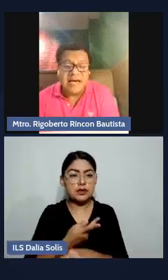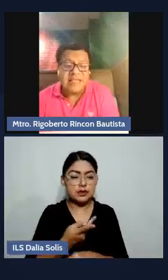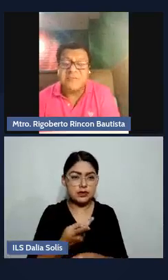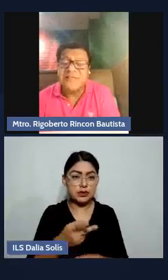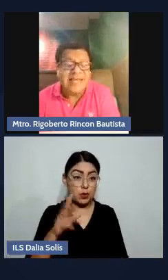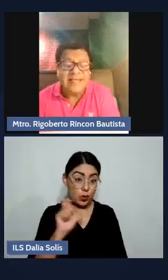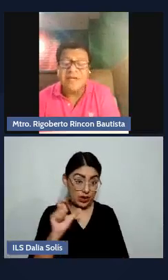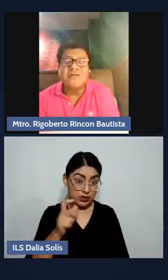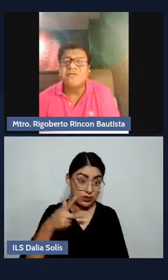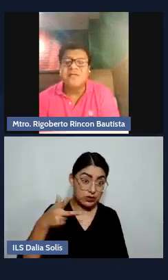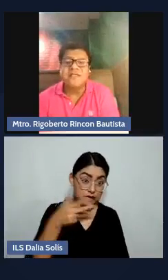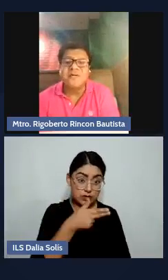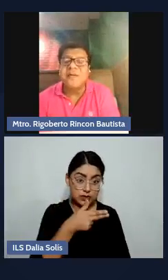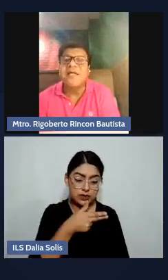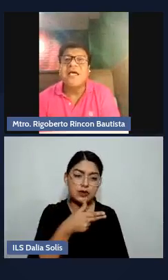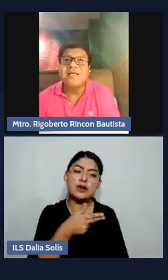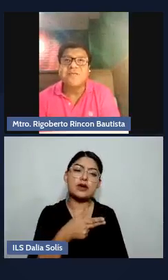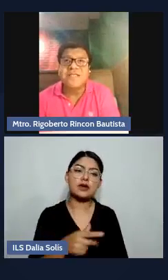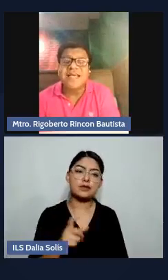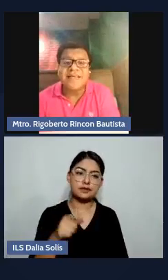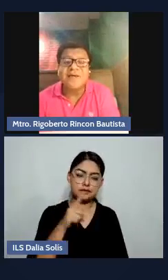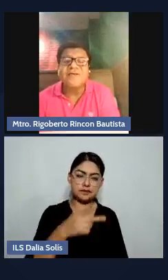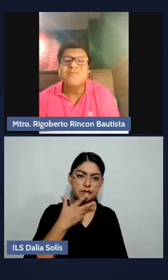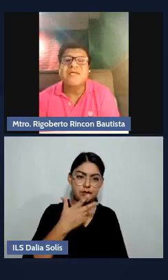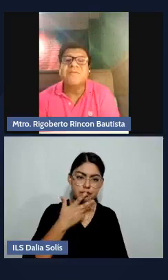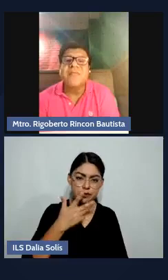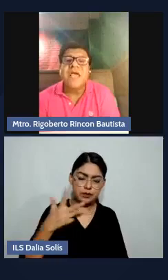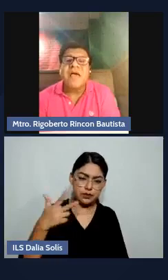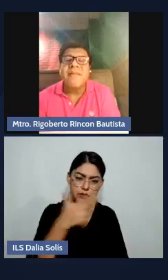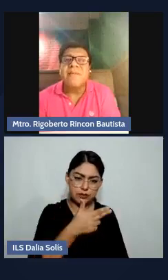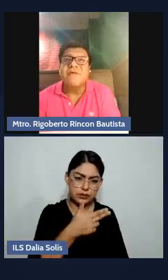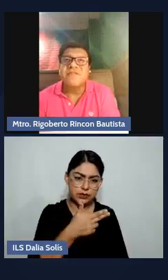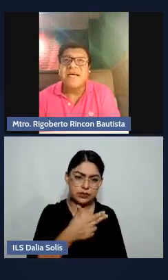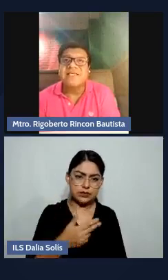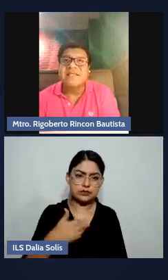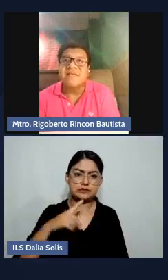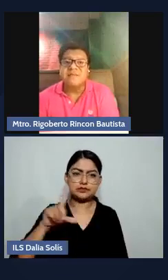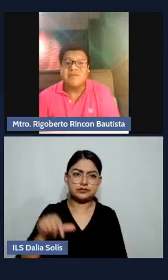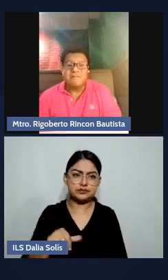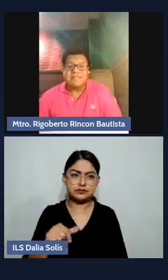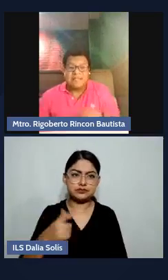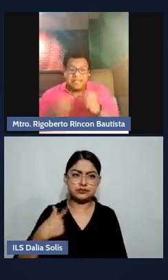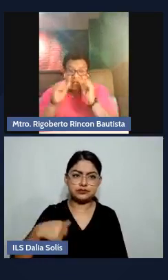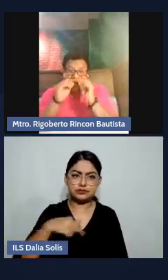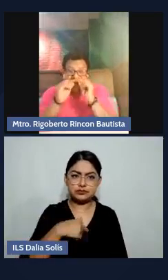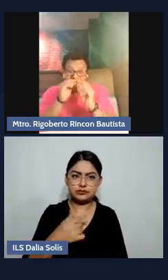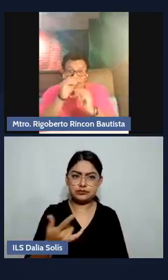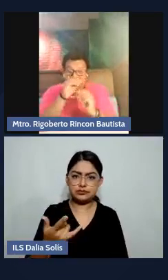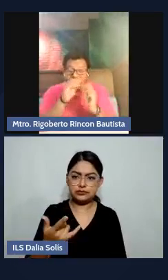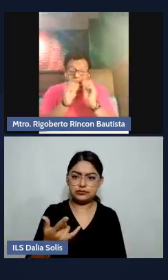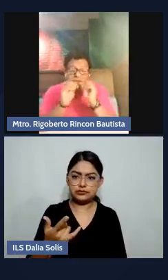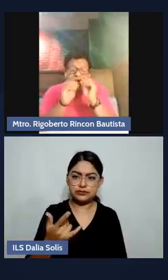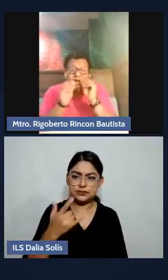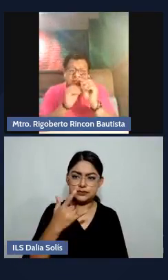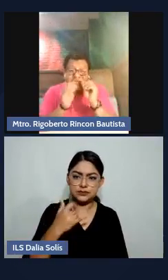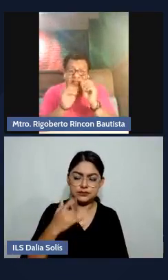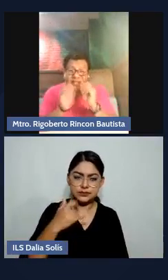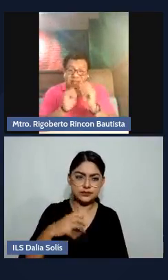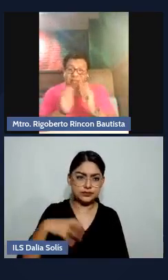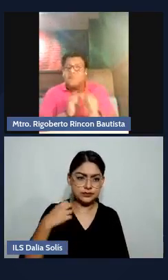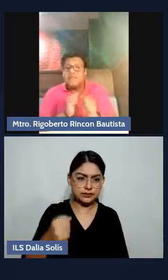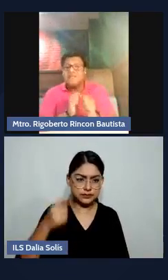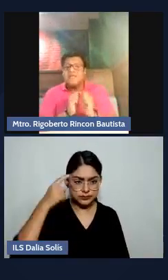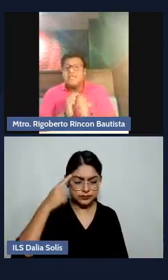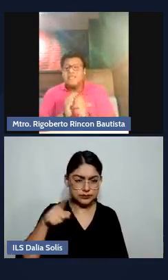de consumir, disculpen, después de dejar de consumir, vamos a empezar a tener un mejor sentido del